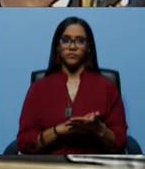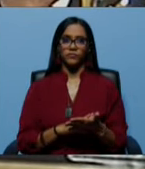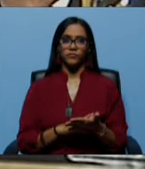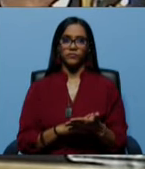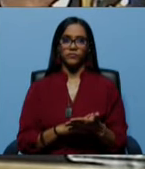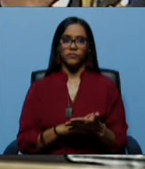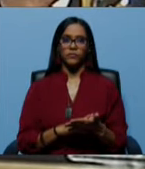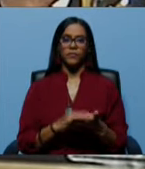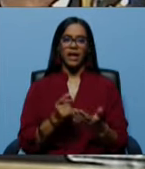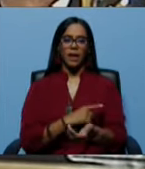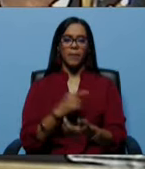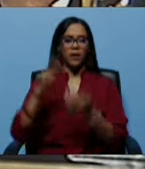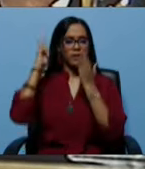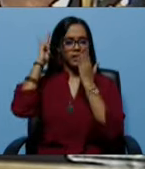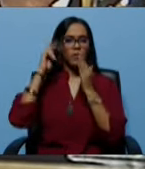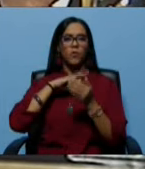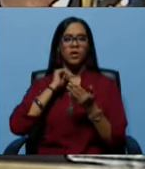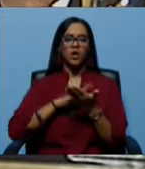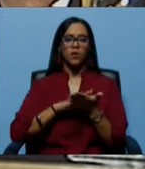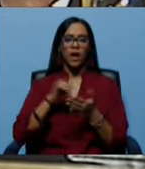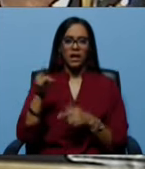Hermanos indígenas murieron allí.